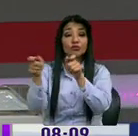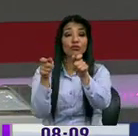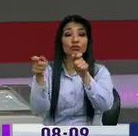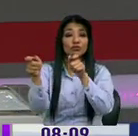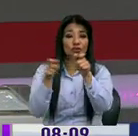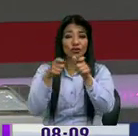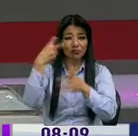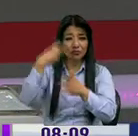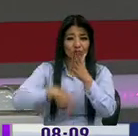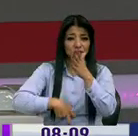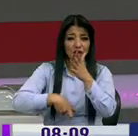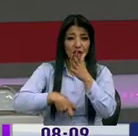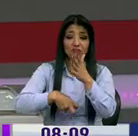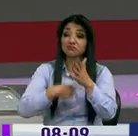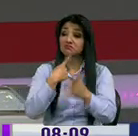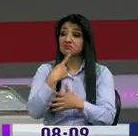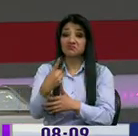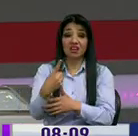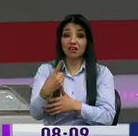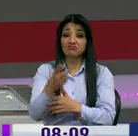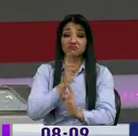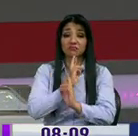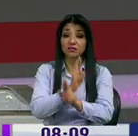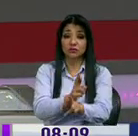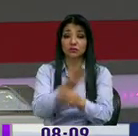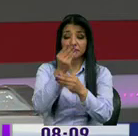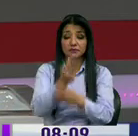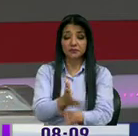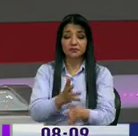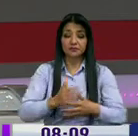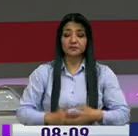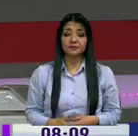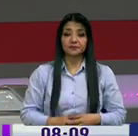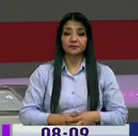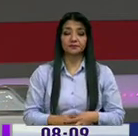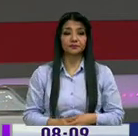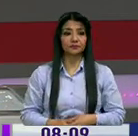estos dispositivos y claro, el resultado les contamos, vecinos. Ahí está.